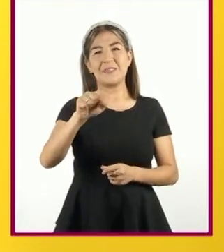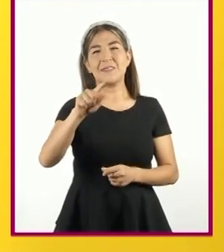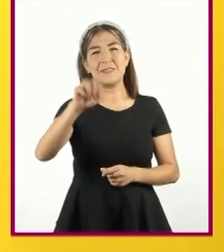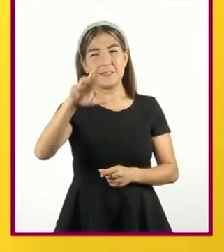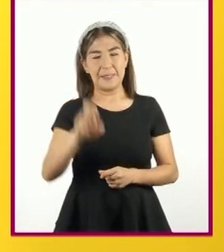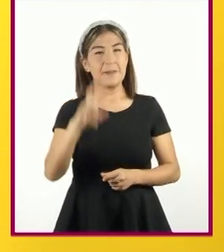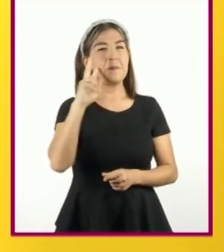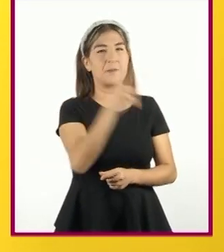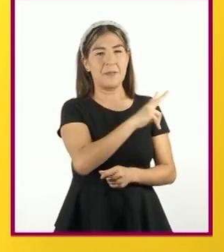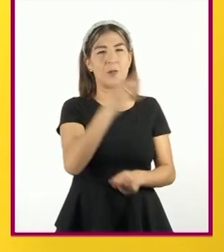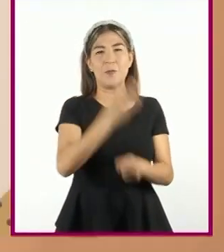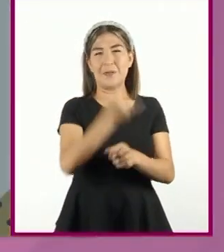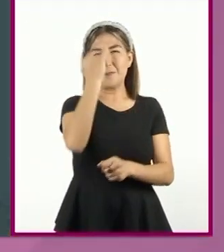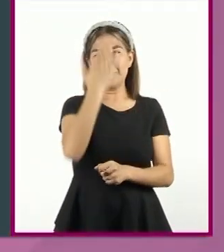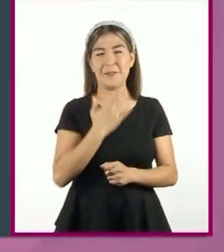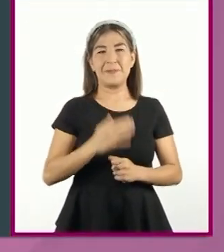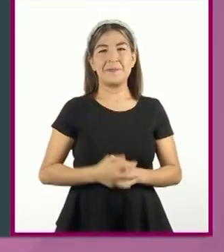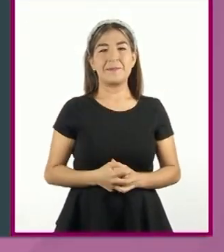las siguientes imágenes.